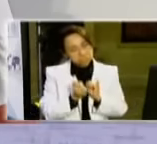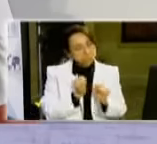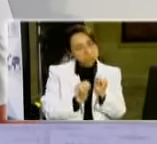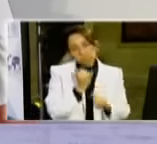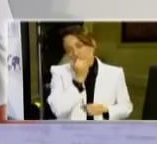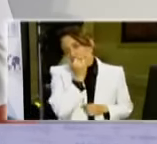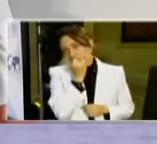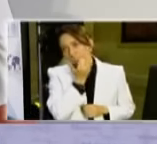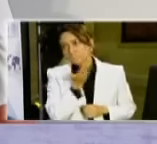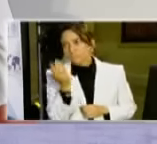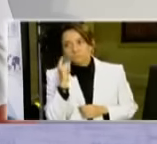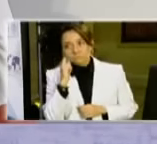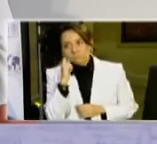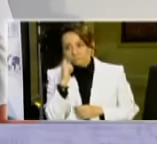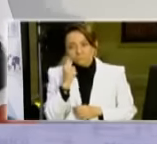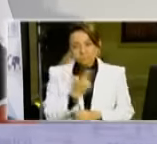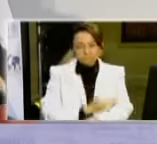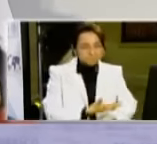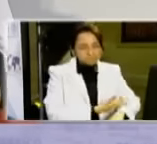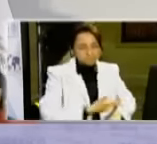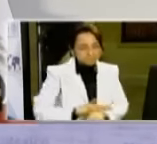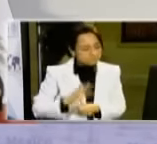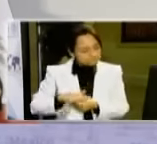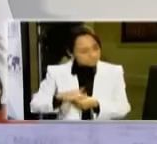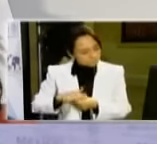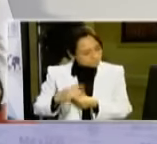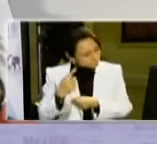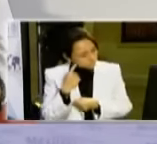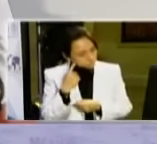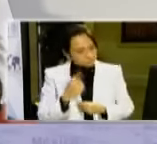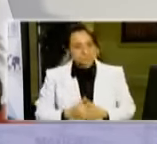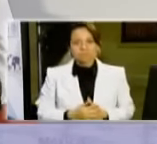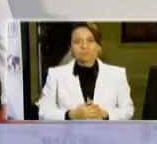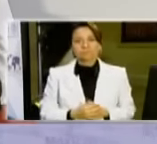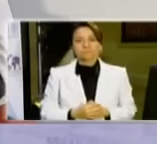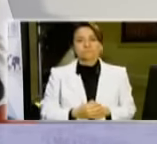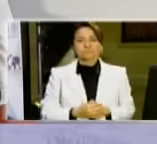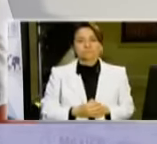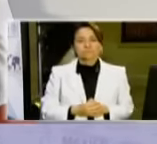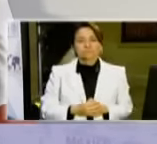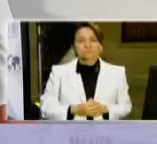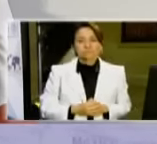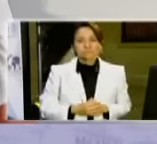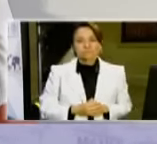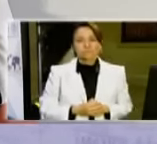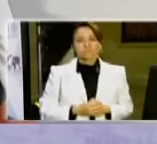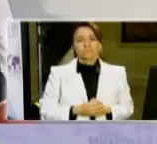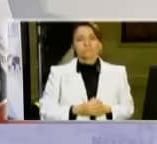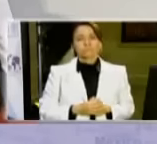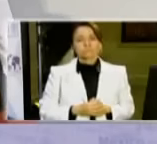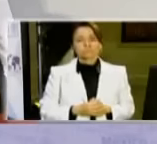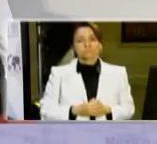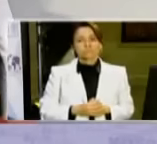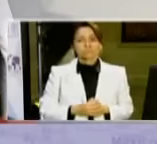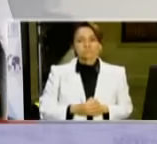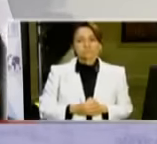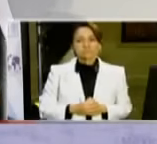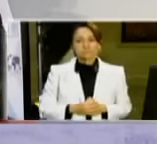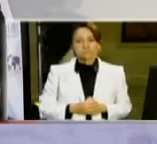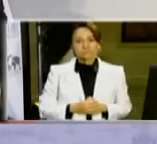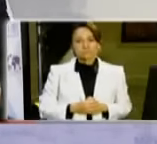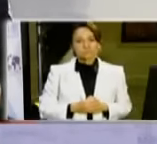el futuro del sistema internacional como uno de competencia económica, en que el enfrentamiento bélico era reemplazado